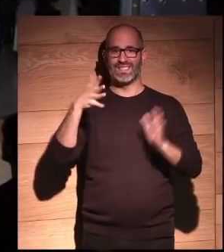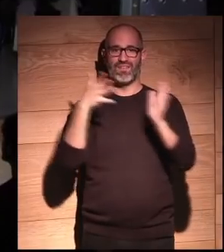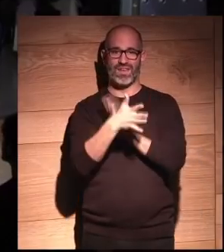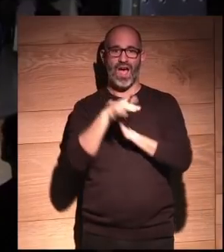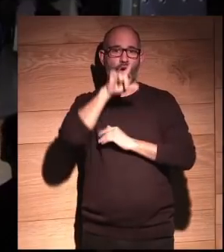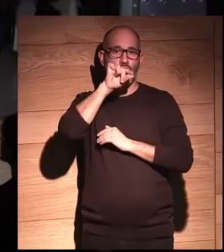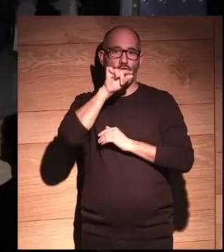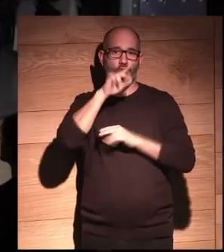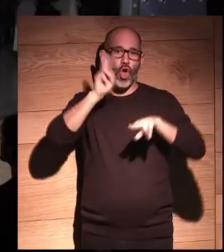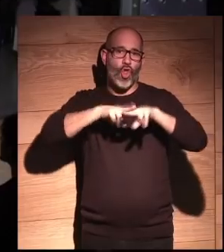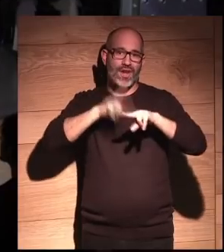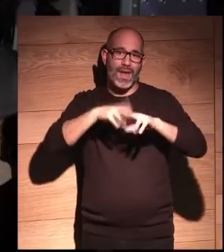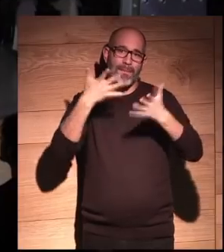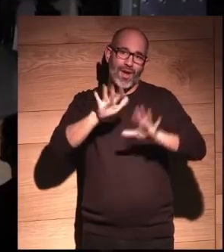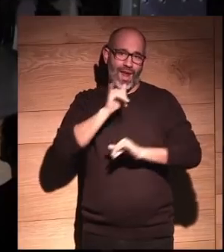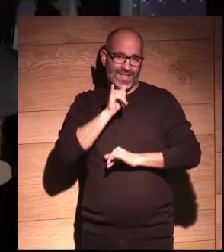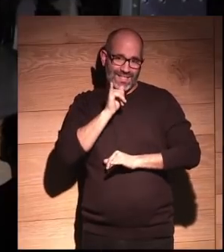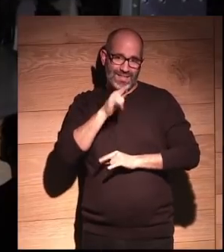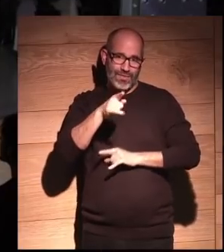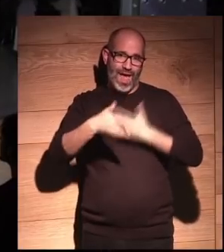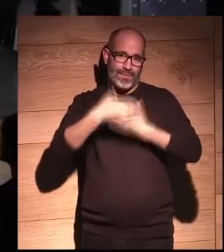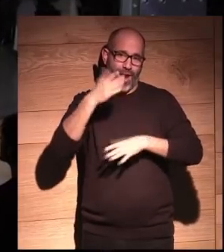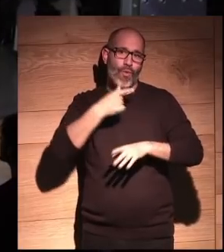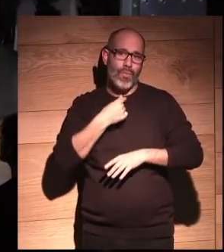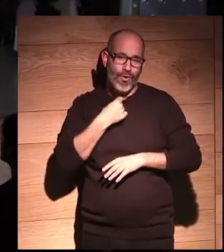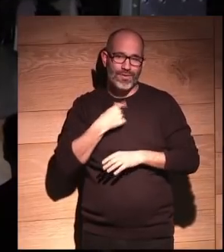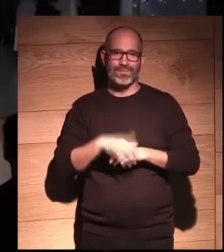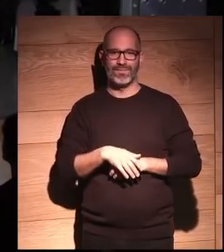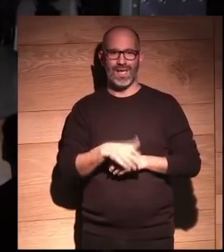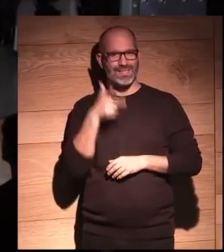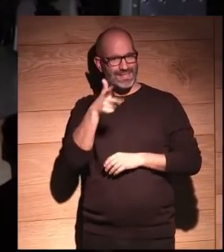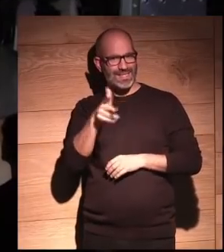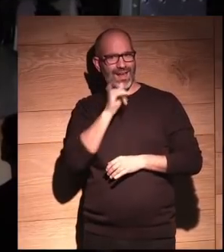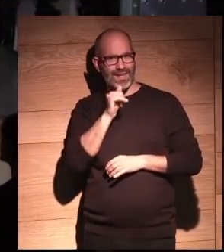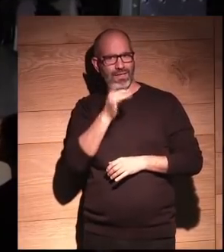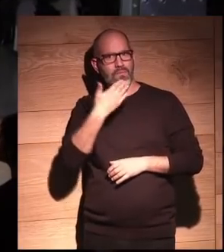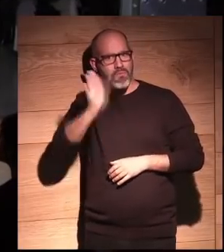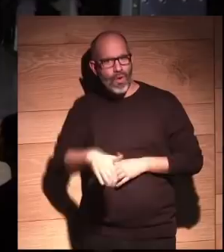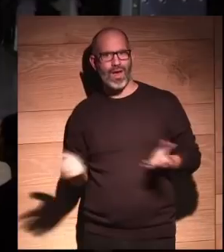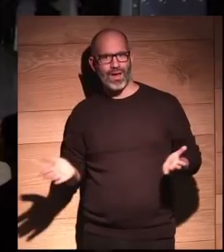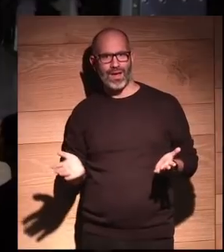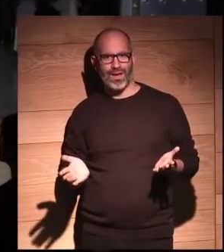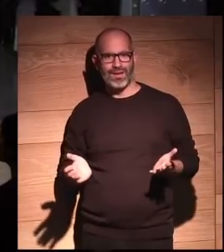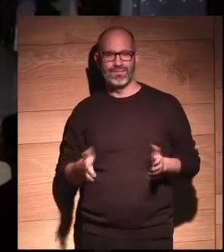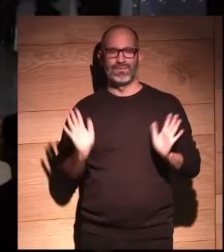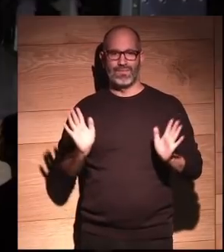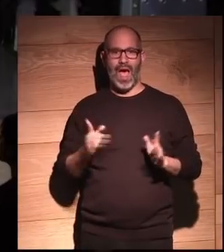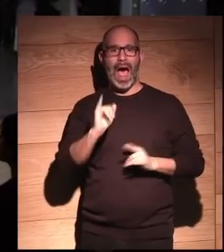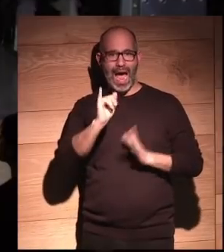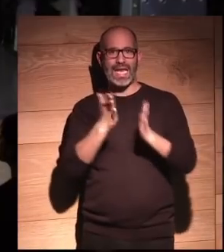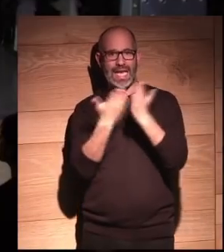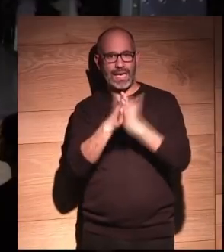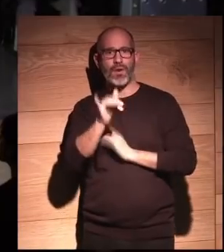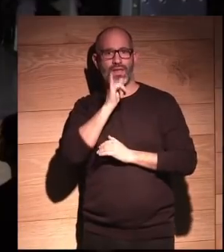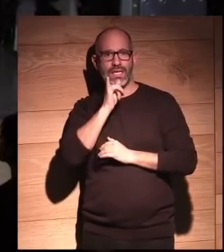codorniz, pero en latín. Eso es, eso es. De eso se habla en el libro. Oye, también. Hacer chistes en latín estaría muy bien. Es buenísimo. Que, por cierto... Hay libros de